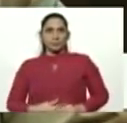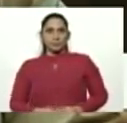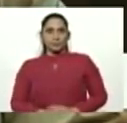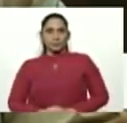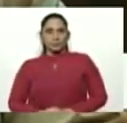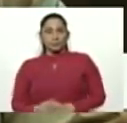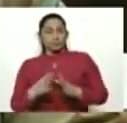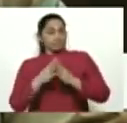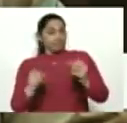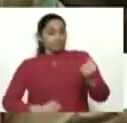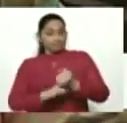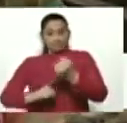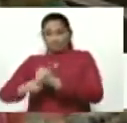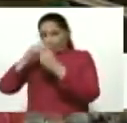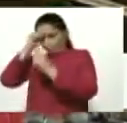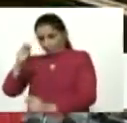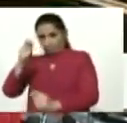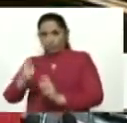Todo el apoyo